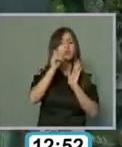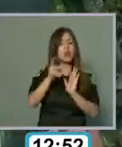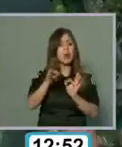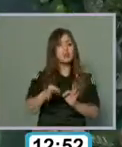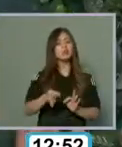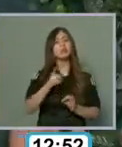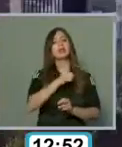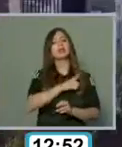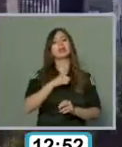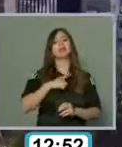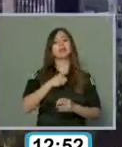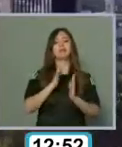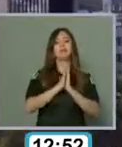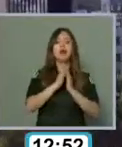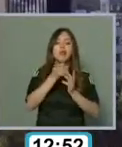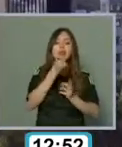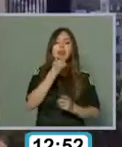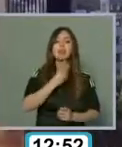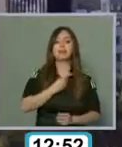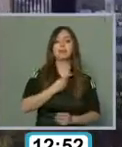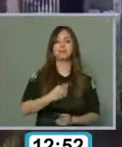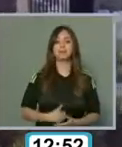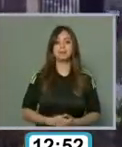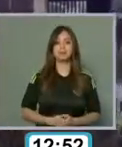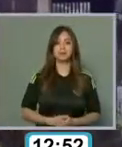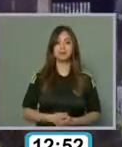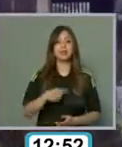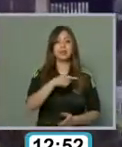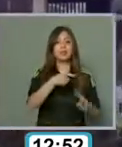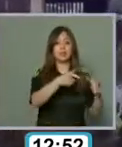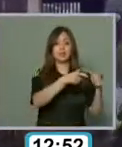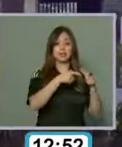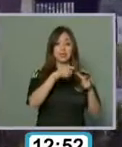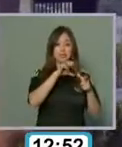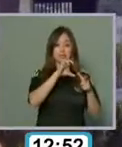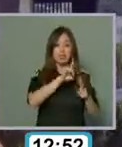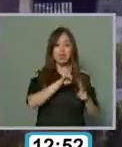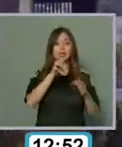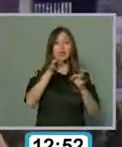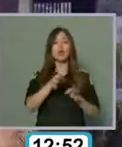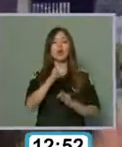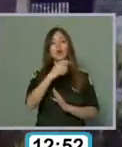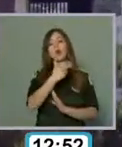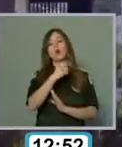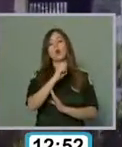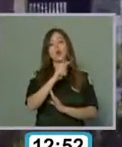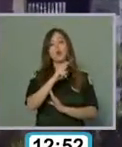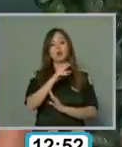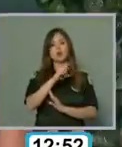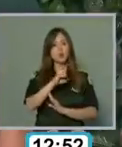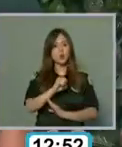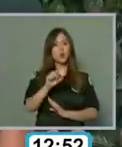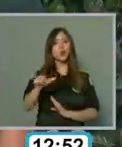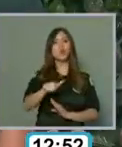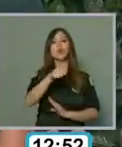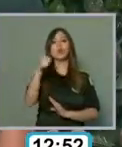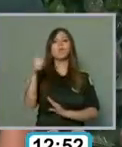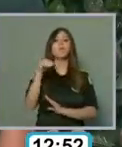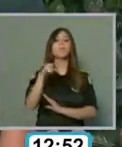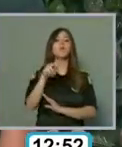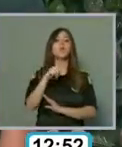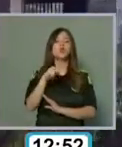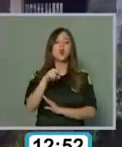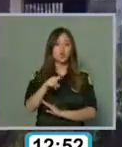suéltame la sopa. En el disco vienen canciones, más canciones de Horacio Palencia, Ajá. viene una canción de Eden Muñoz, viene por ahí